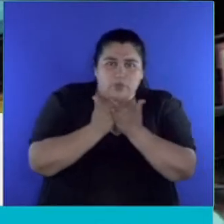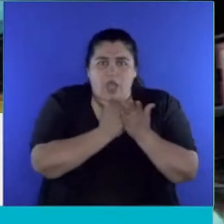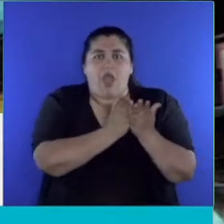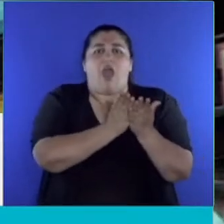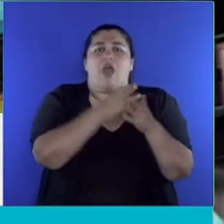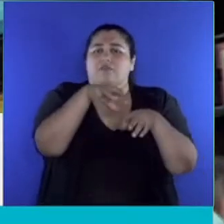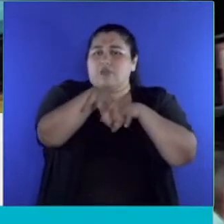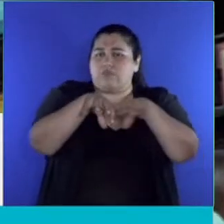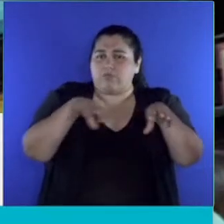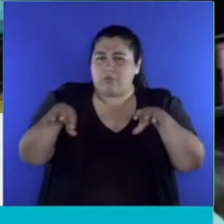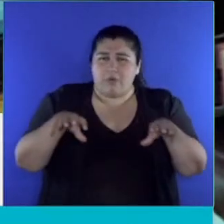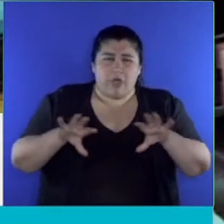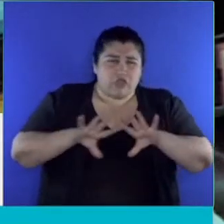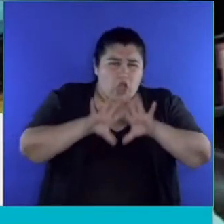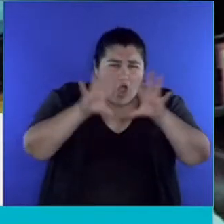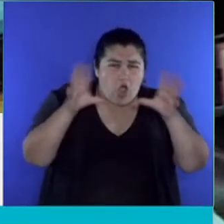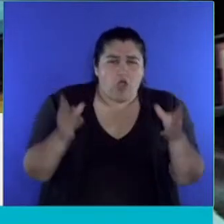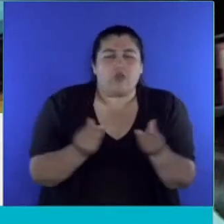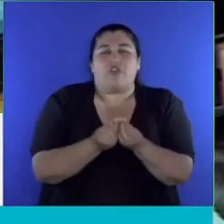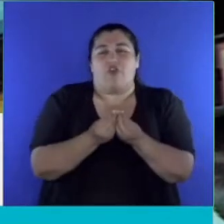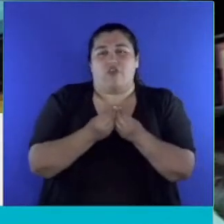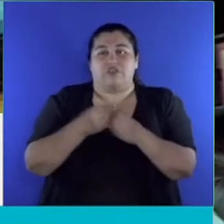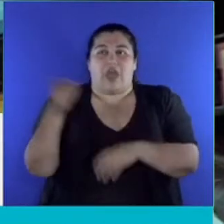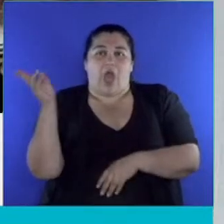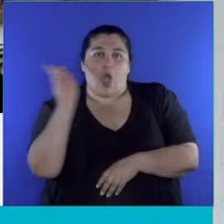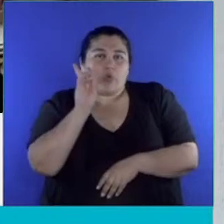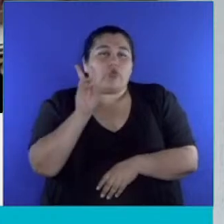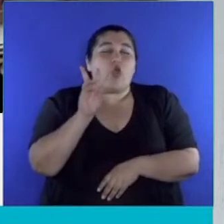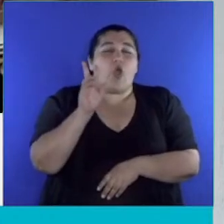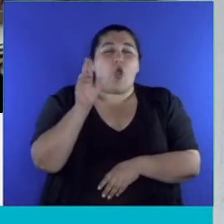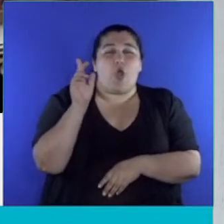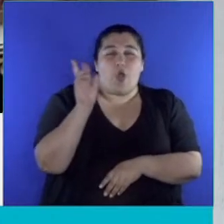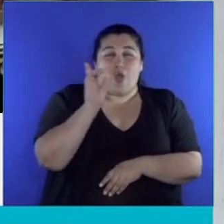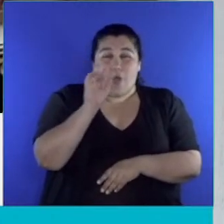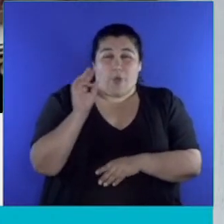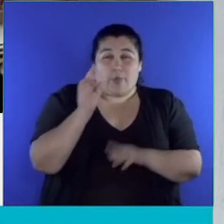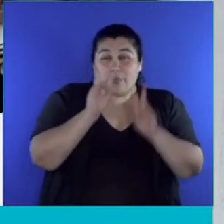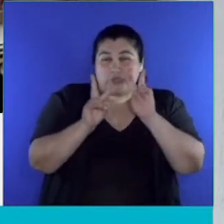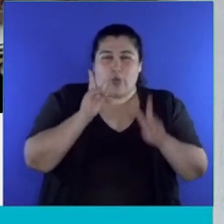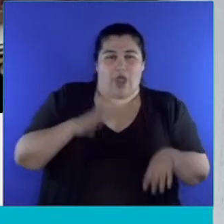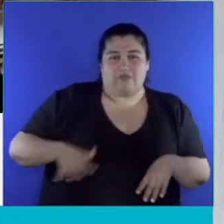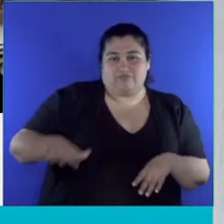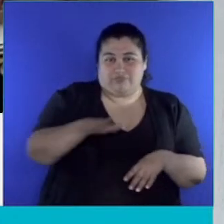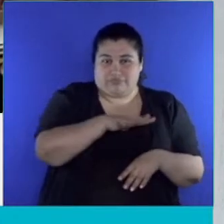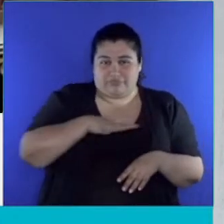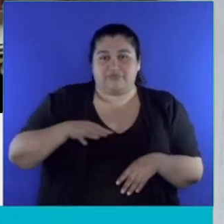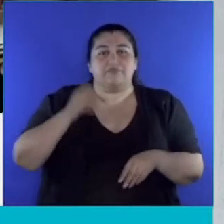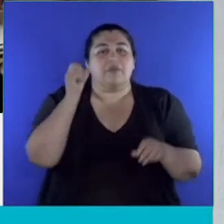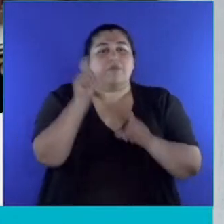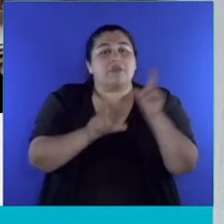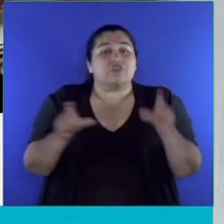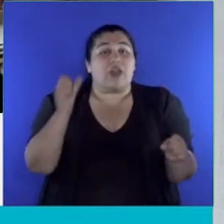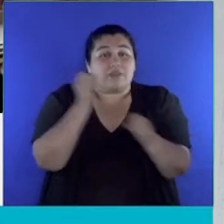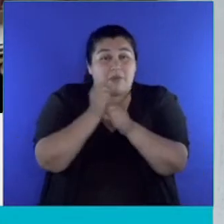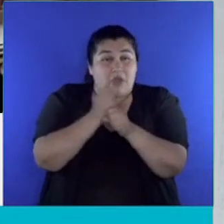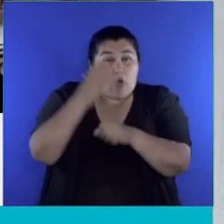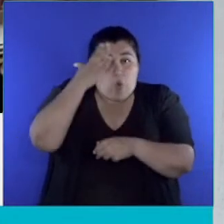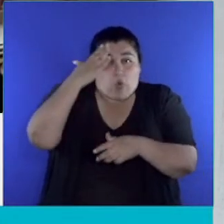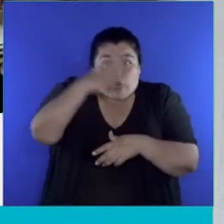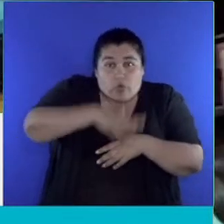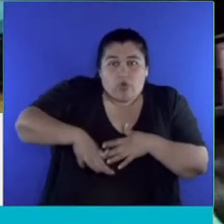estudiantes, el Foro Audiovisual de la Provincia de Buenos Aires, trabajadores y trabajadoras de la industria